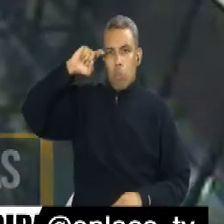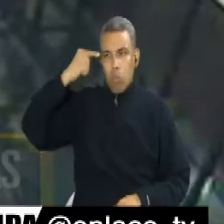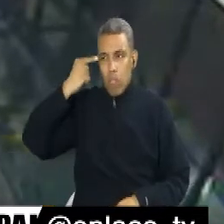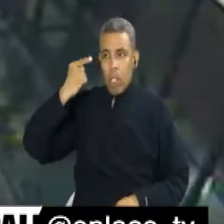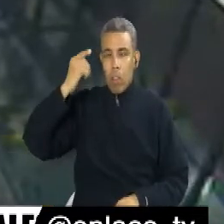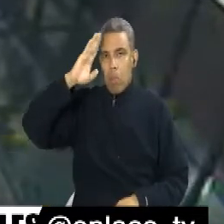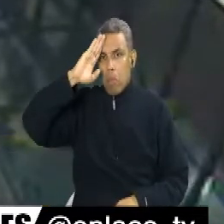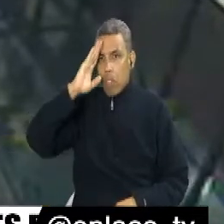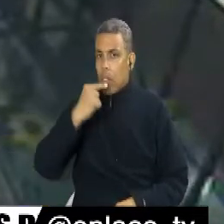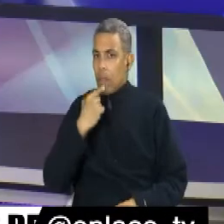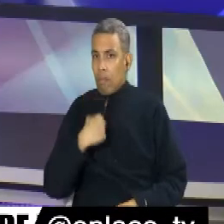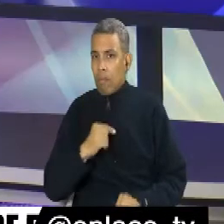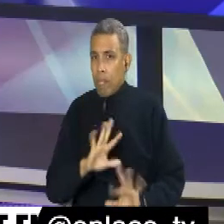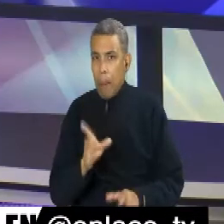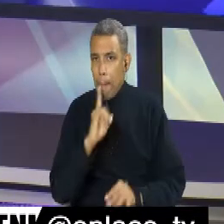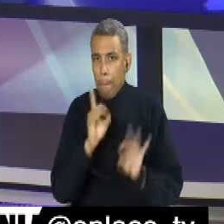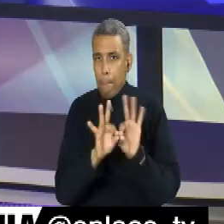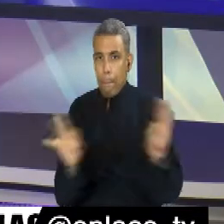hecho delictivo.